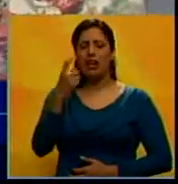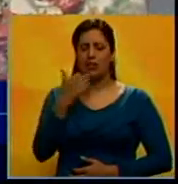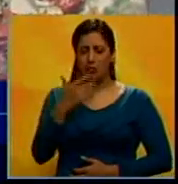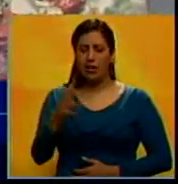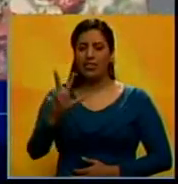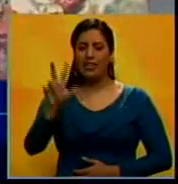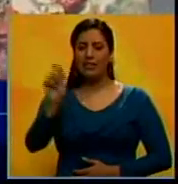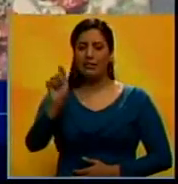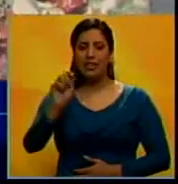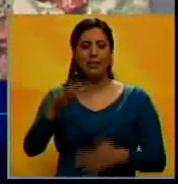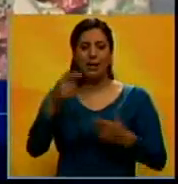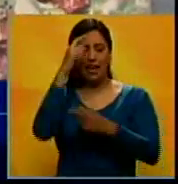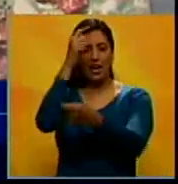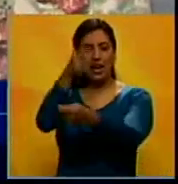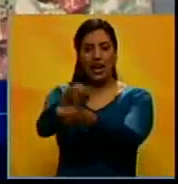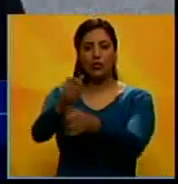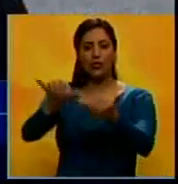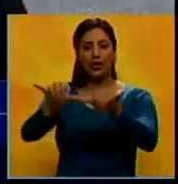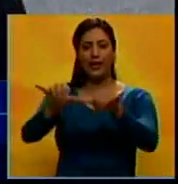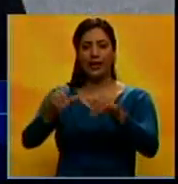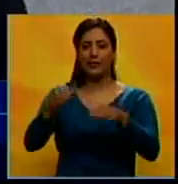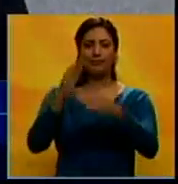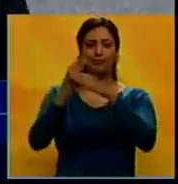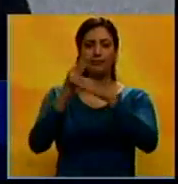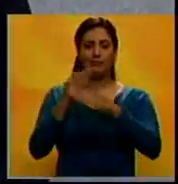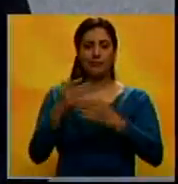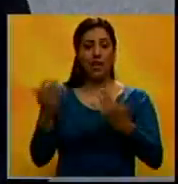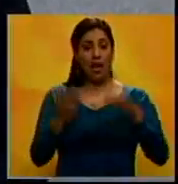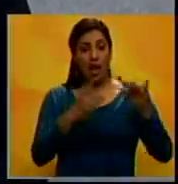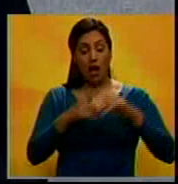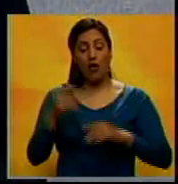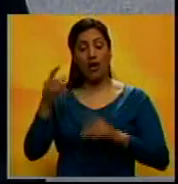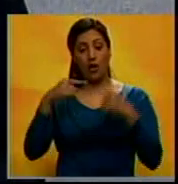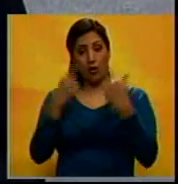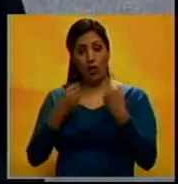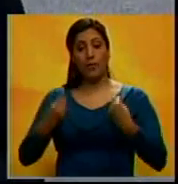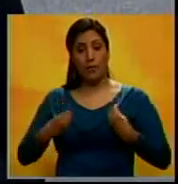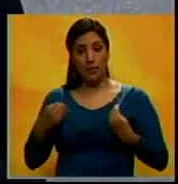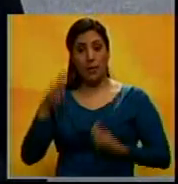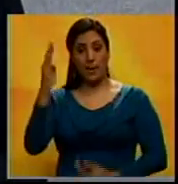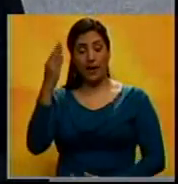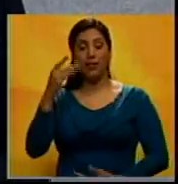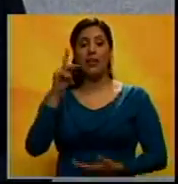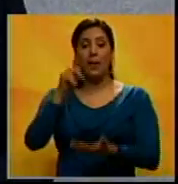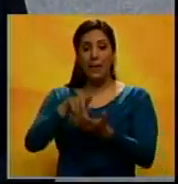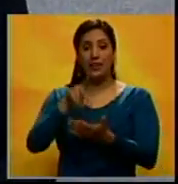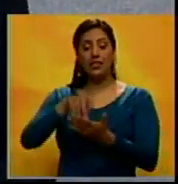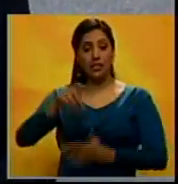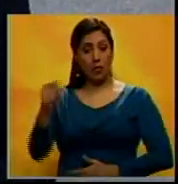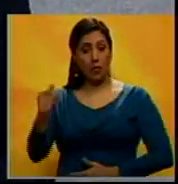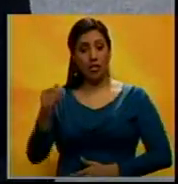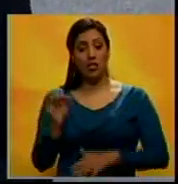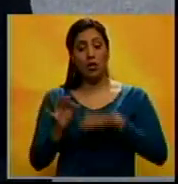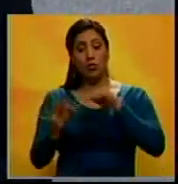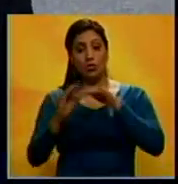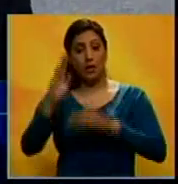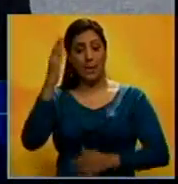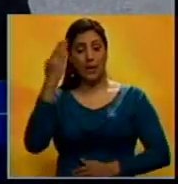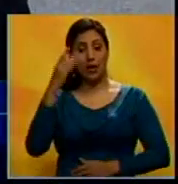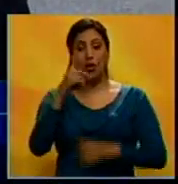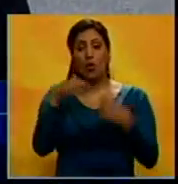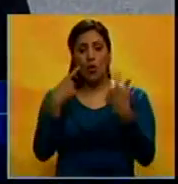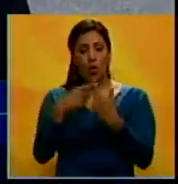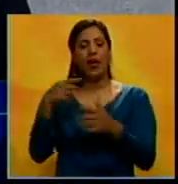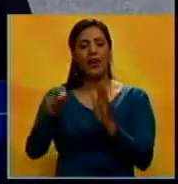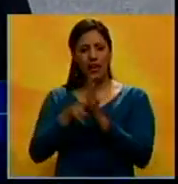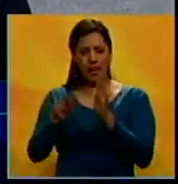faltaban 3 meses para graduarse de ingeniero. Pero a pesar que los vecinos de La Tahona aseguran que la presencia de la Policía Municipal de Baruta en la zona